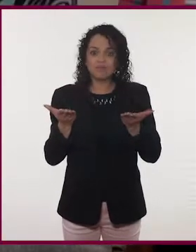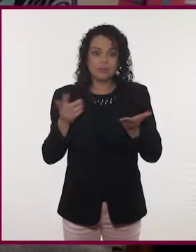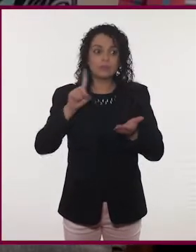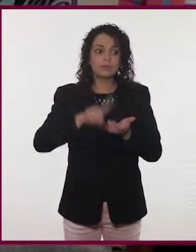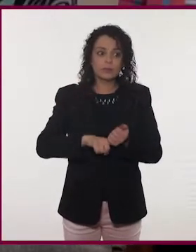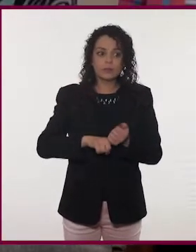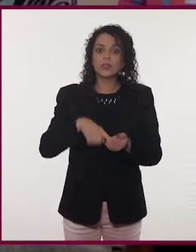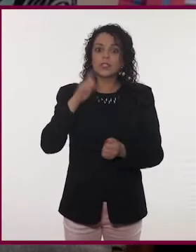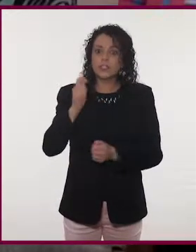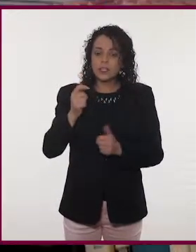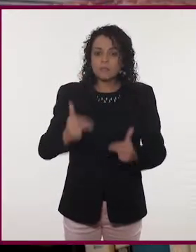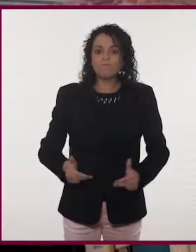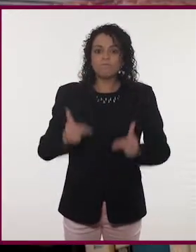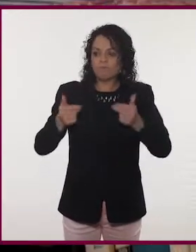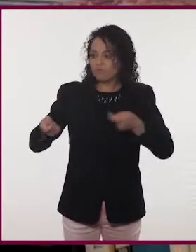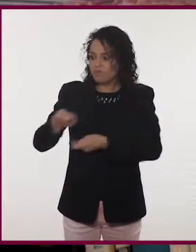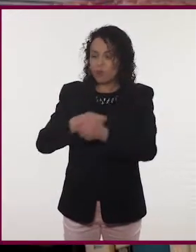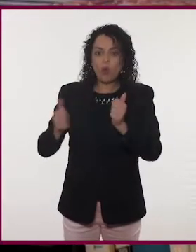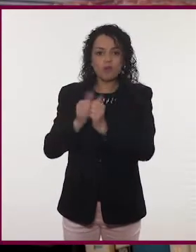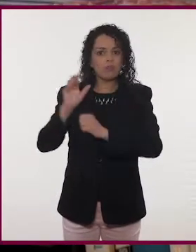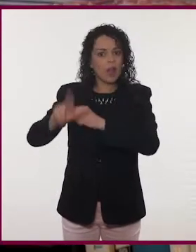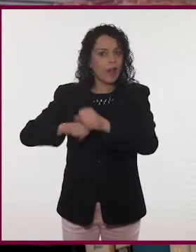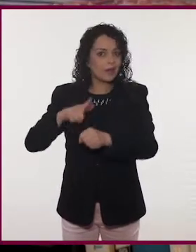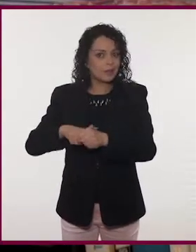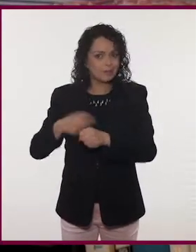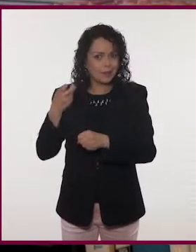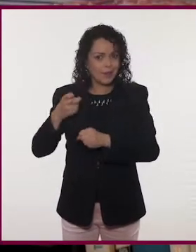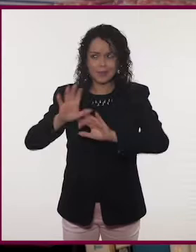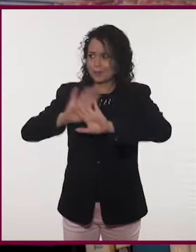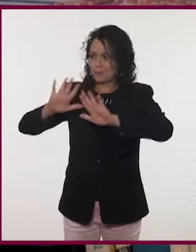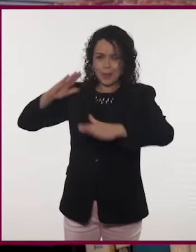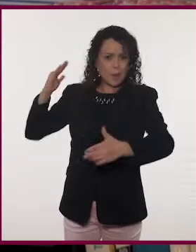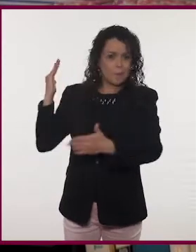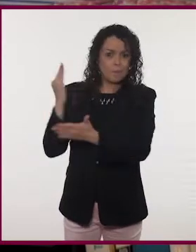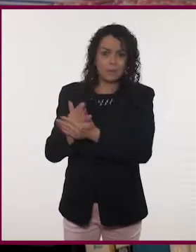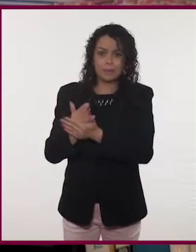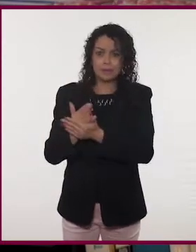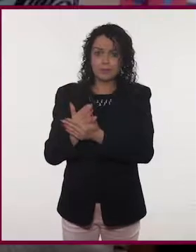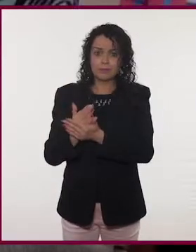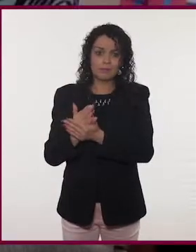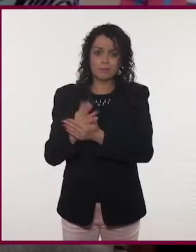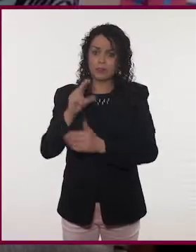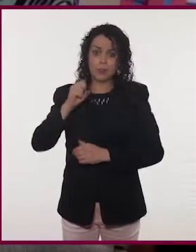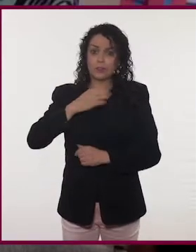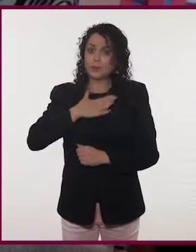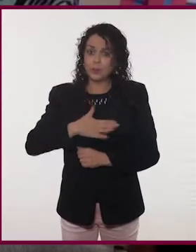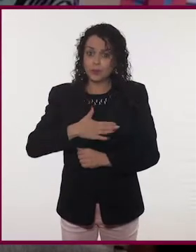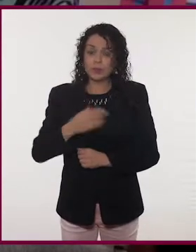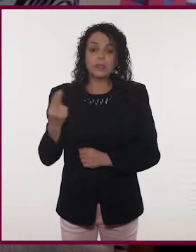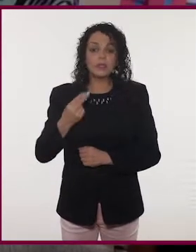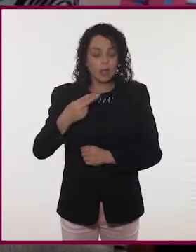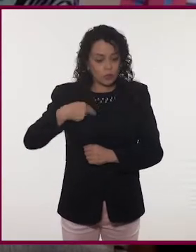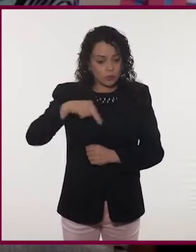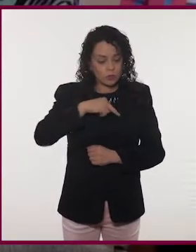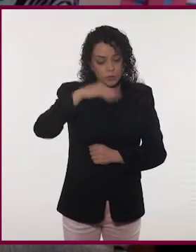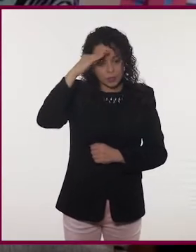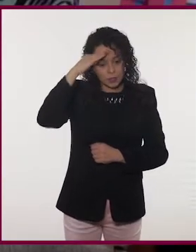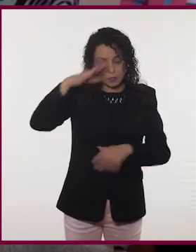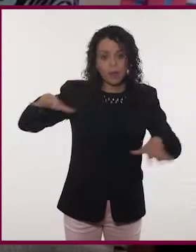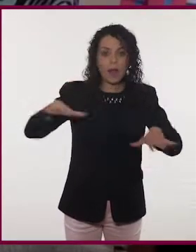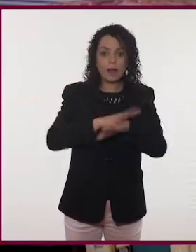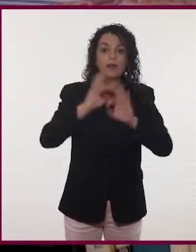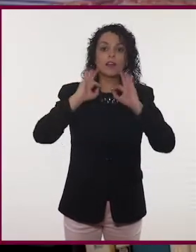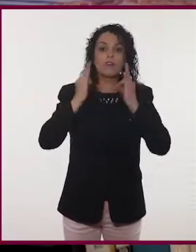especies. No, amigos, esto definitivamente no se vale. Tenemos que hacer algo para cambiar la forma en la